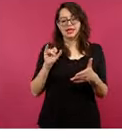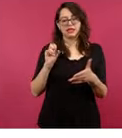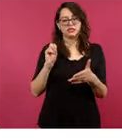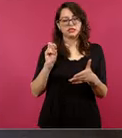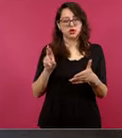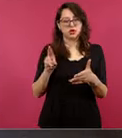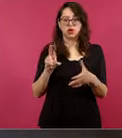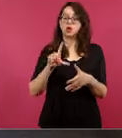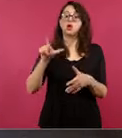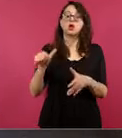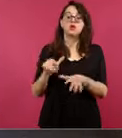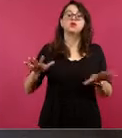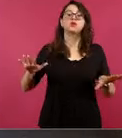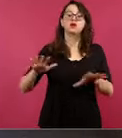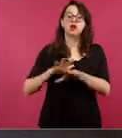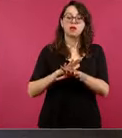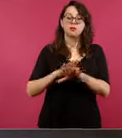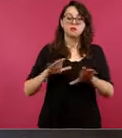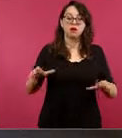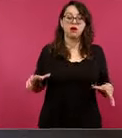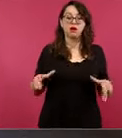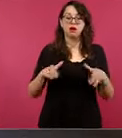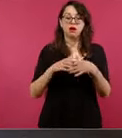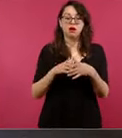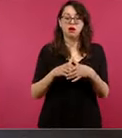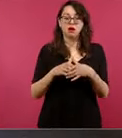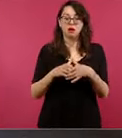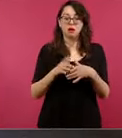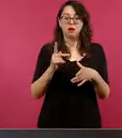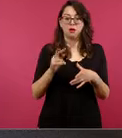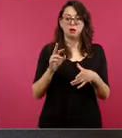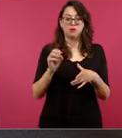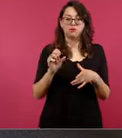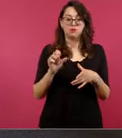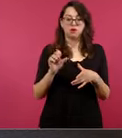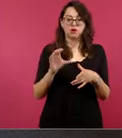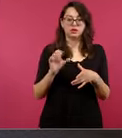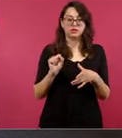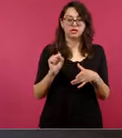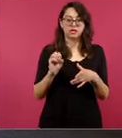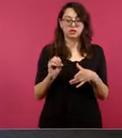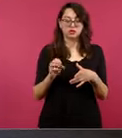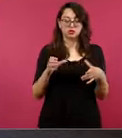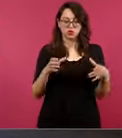Revista Etcétera es donde está publicado esto. Sí. Y a lo mejor